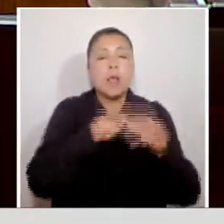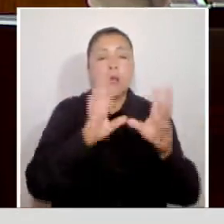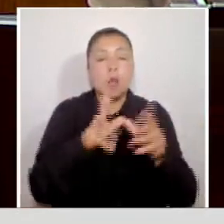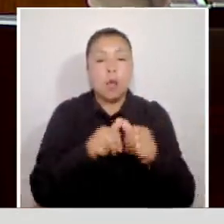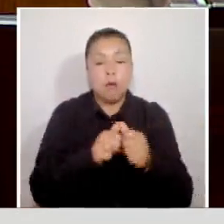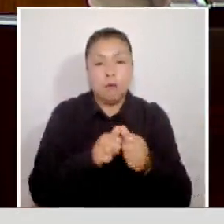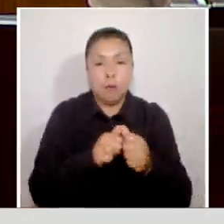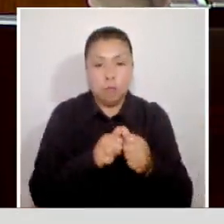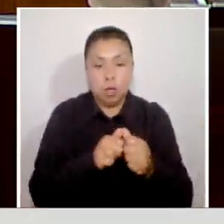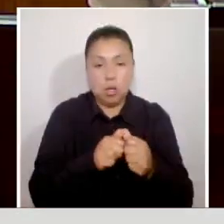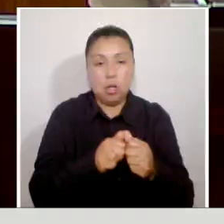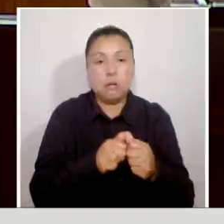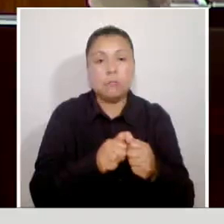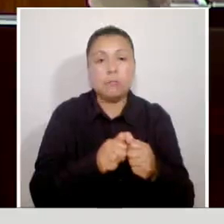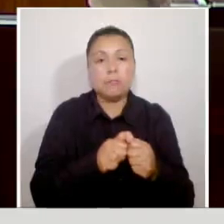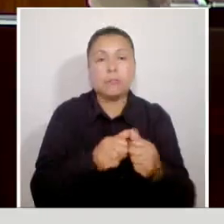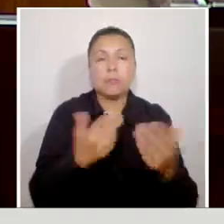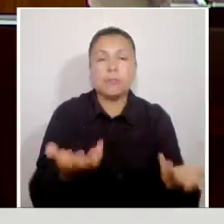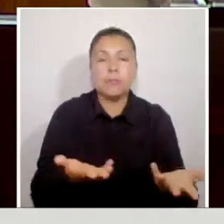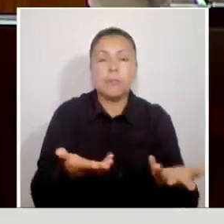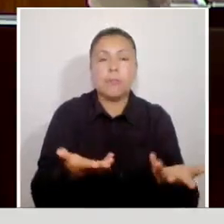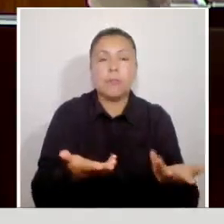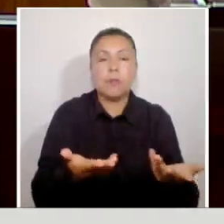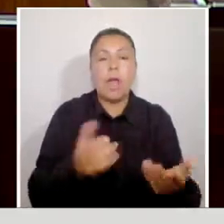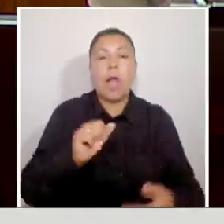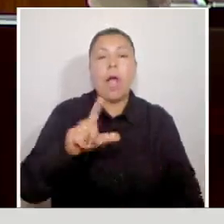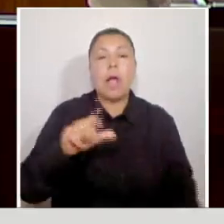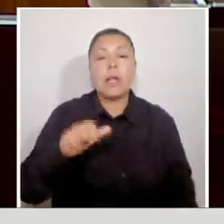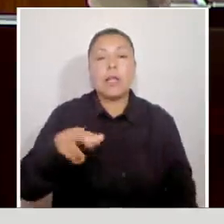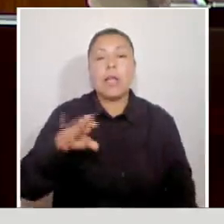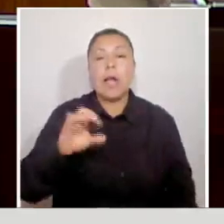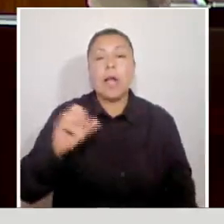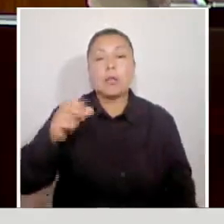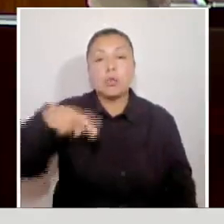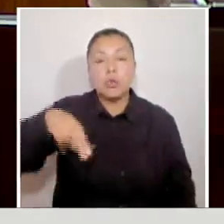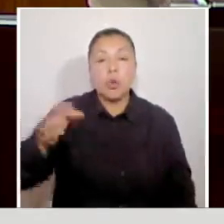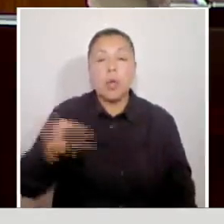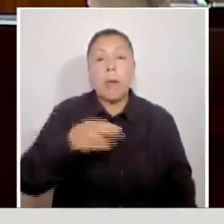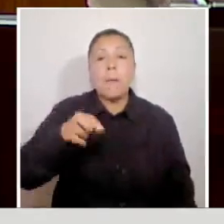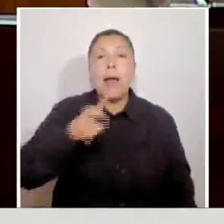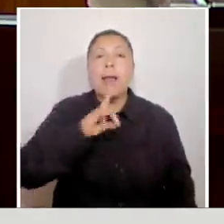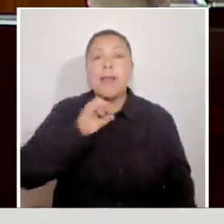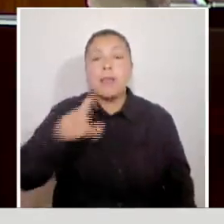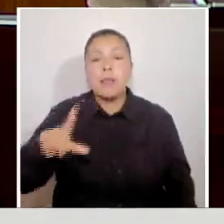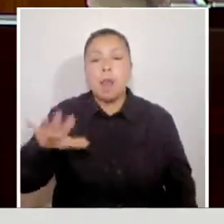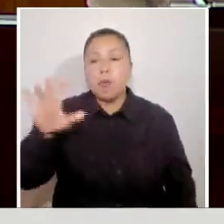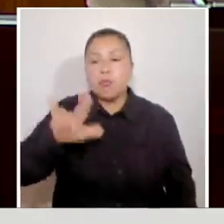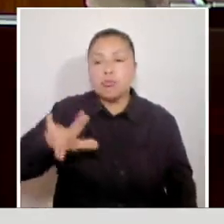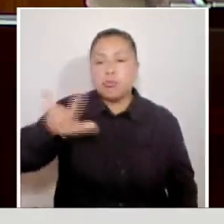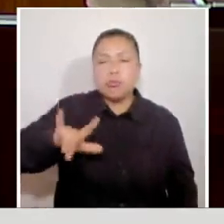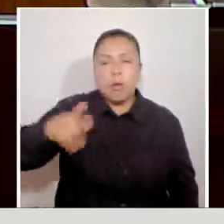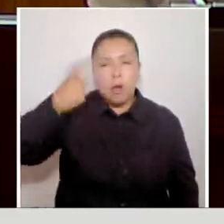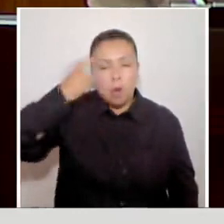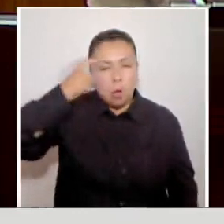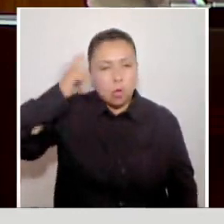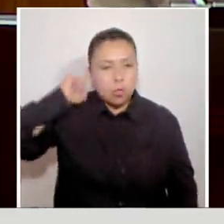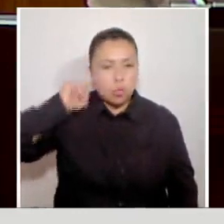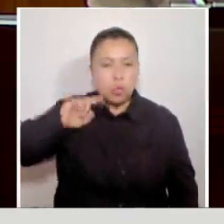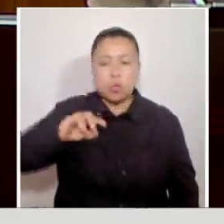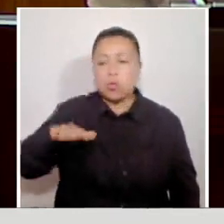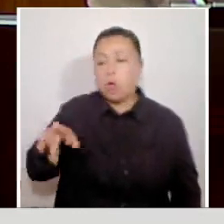intrafamiliar la alineación parental la indebida manipulación de conciencia ejercida sobre un